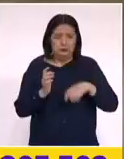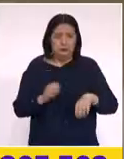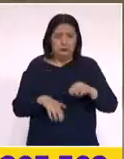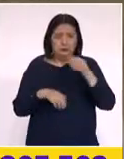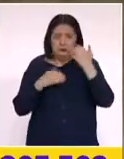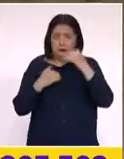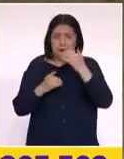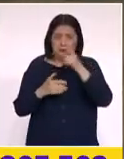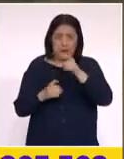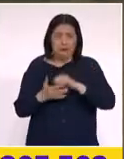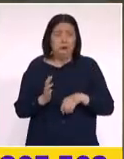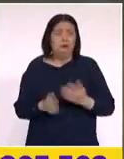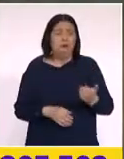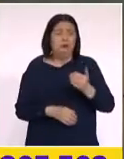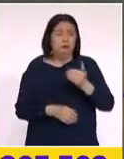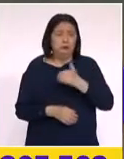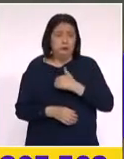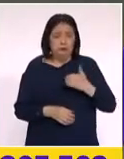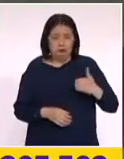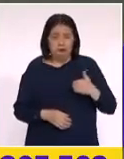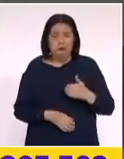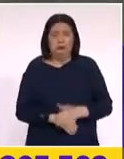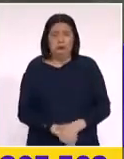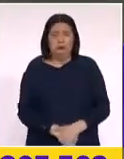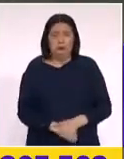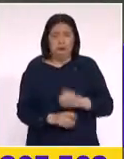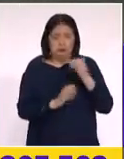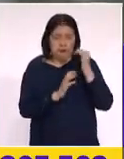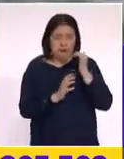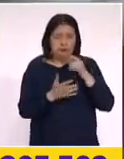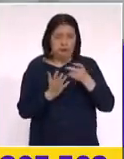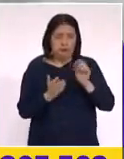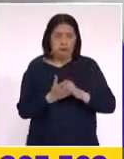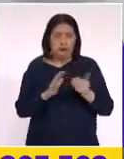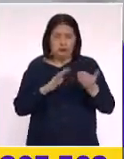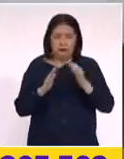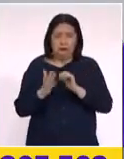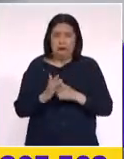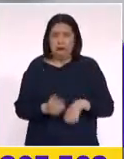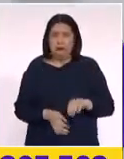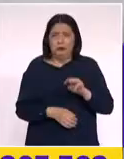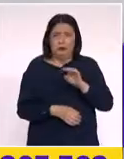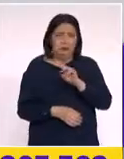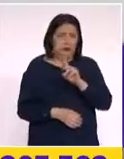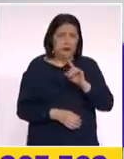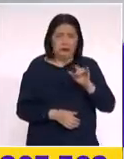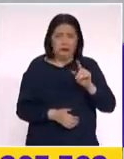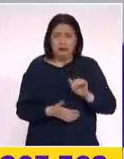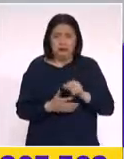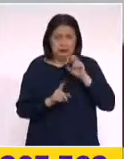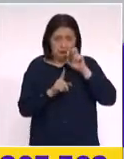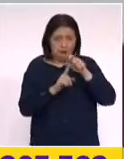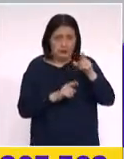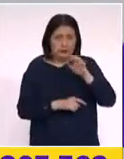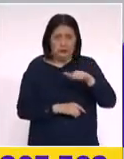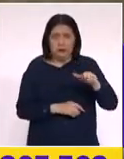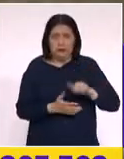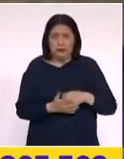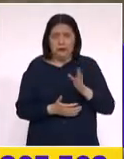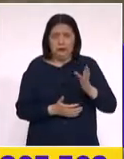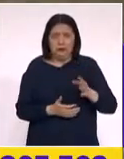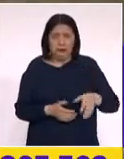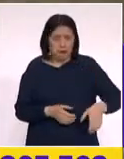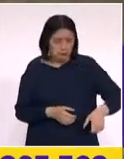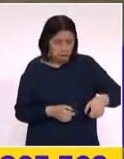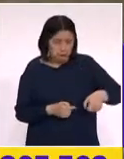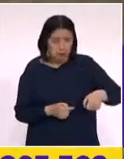frontera con Polonia. La imagen fue captada en la ciudad de Médica. Pueden ver a ese niñito que lleva